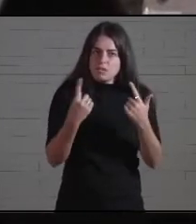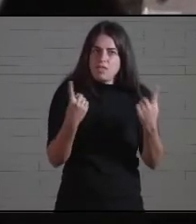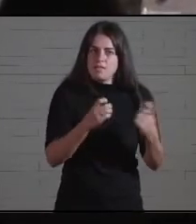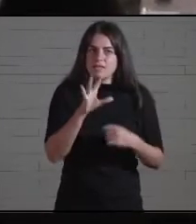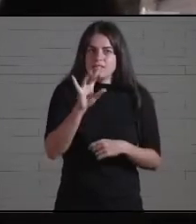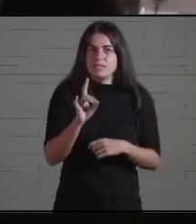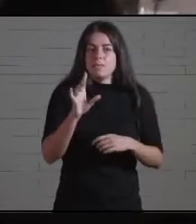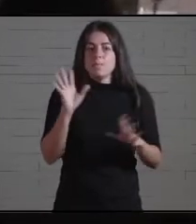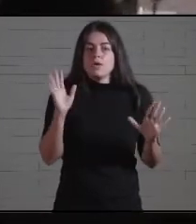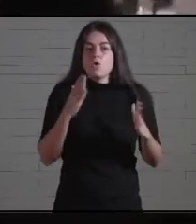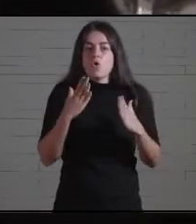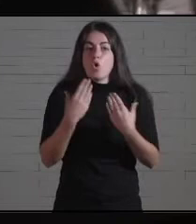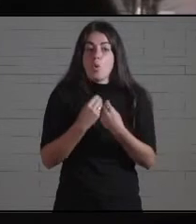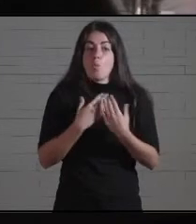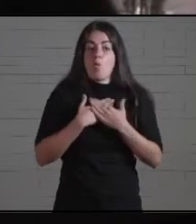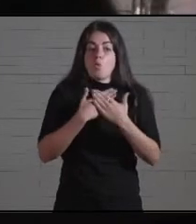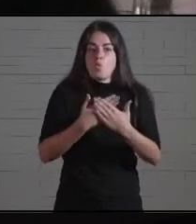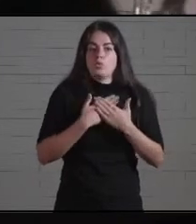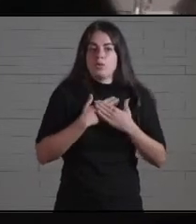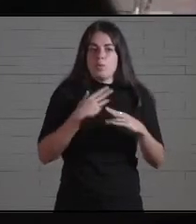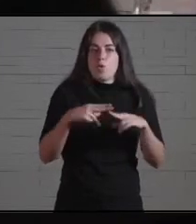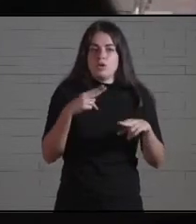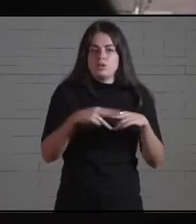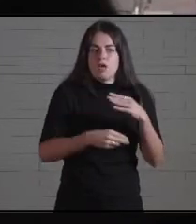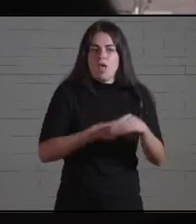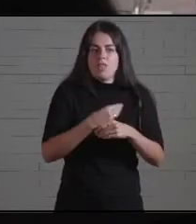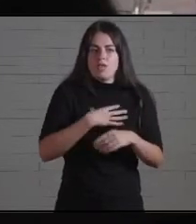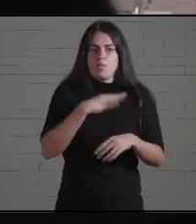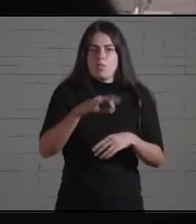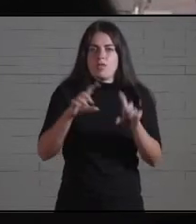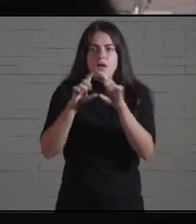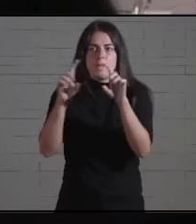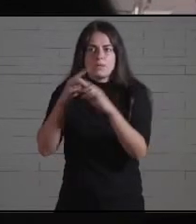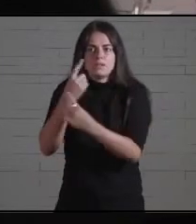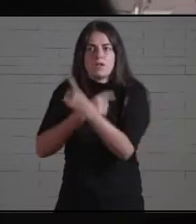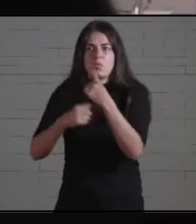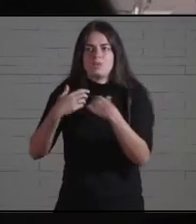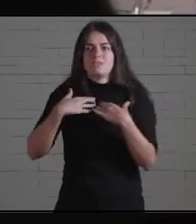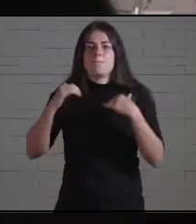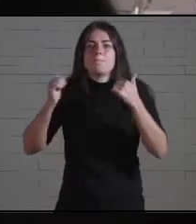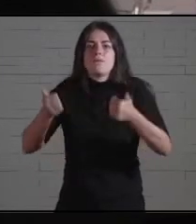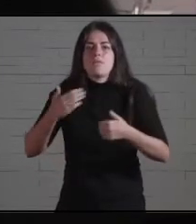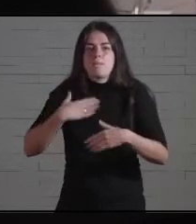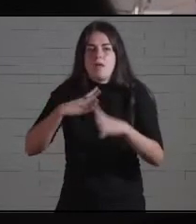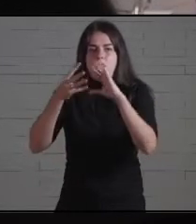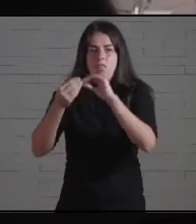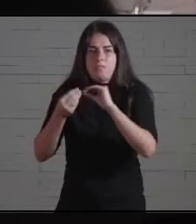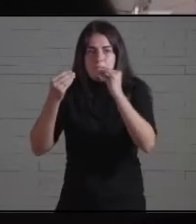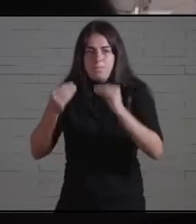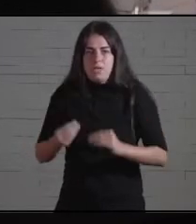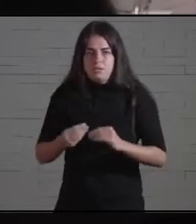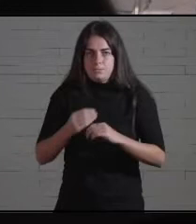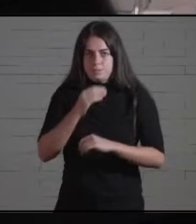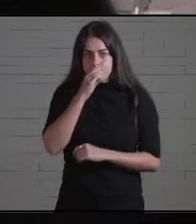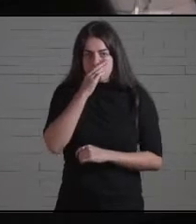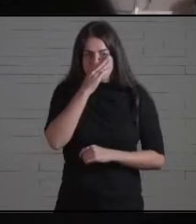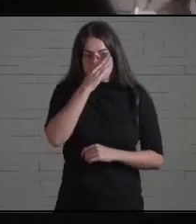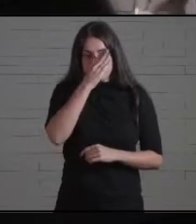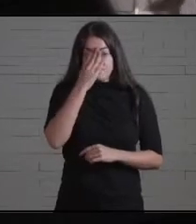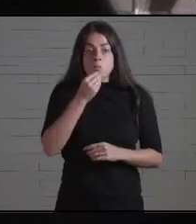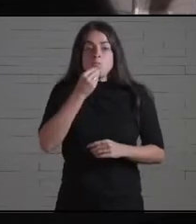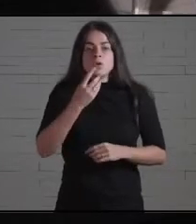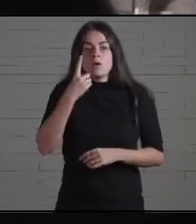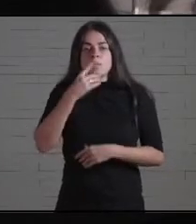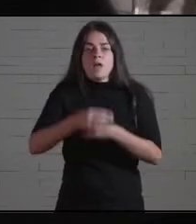voluntad política se puede hacer, y algunas empresas ya están empezando a realizarlo. Bueno, ¿qué hacen